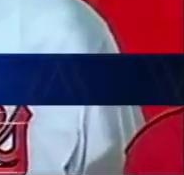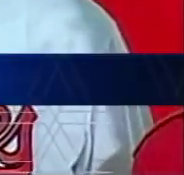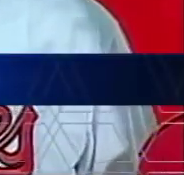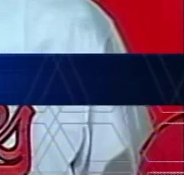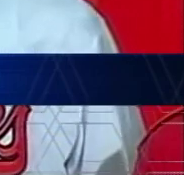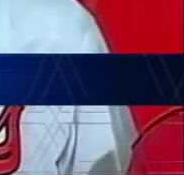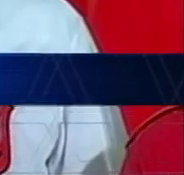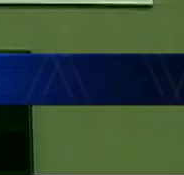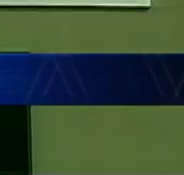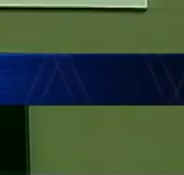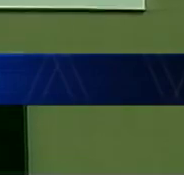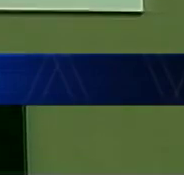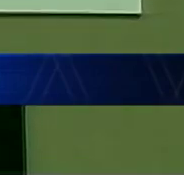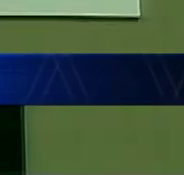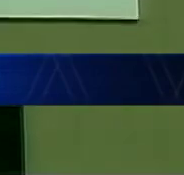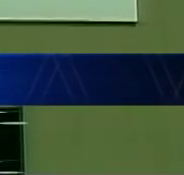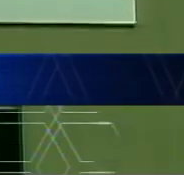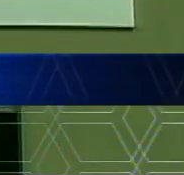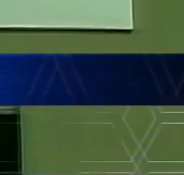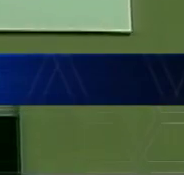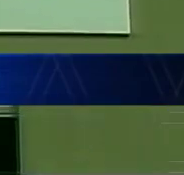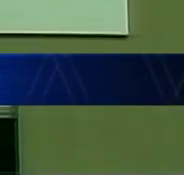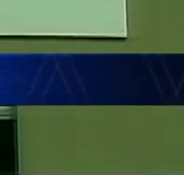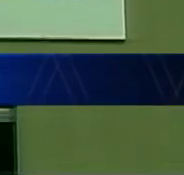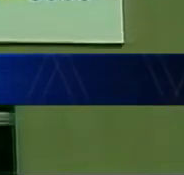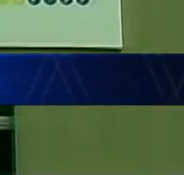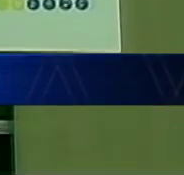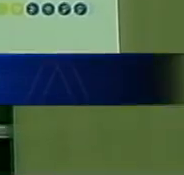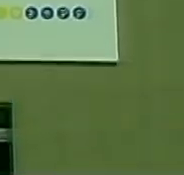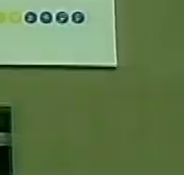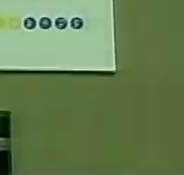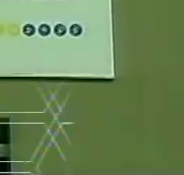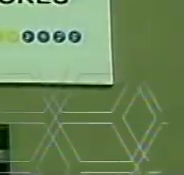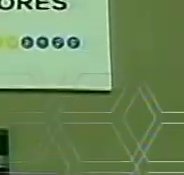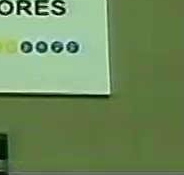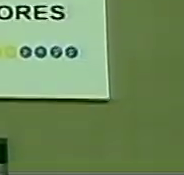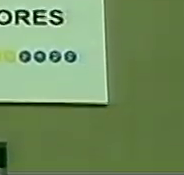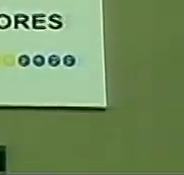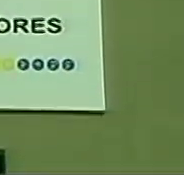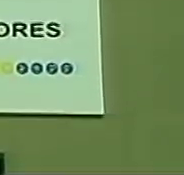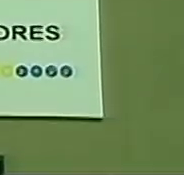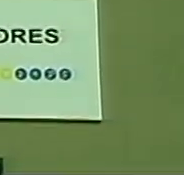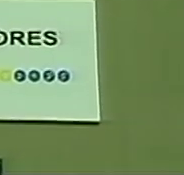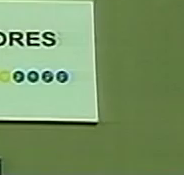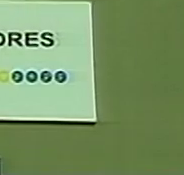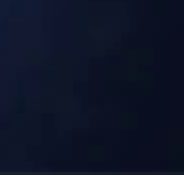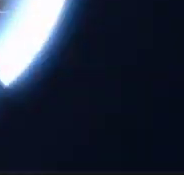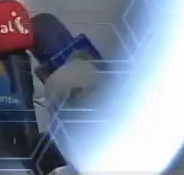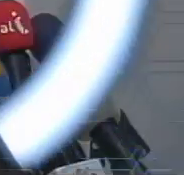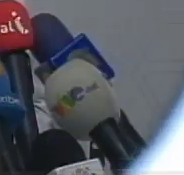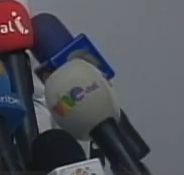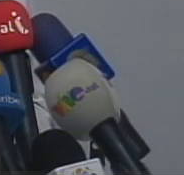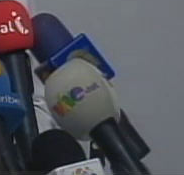Inauguración. Gobernador Tarek El Aissami puso en funcionamiento base de misiones El Libertador.